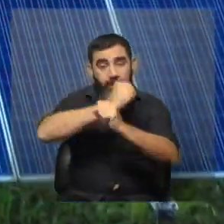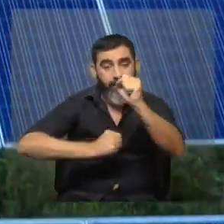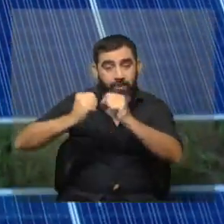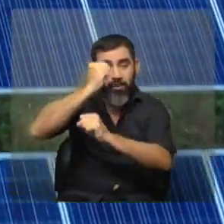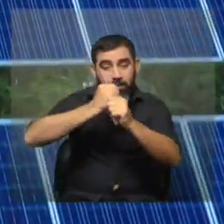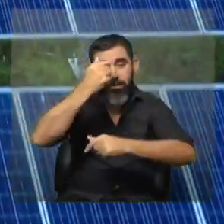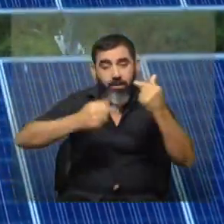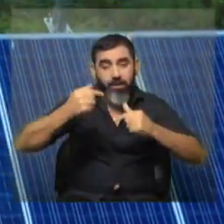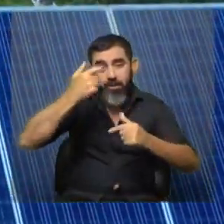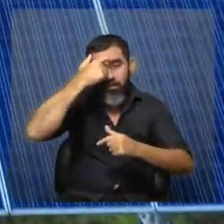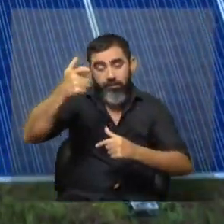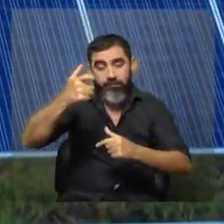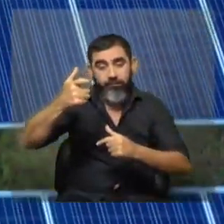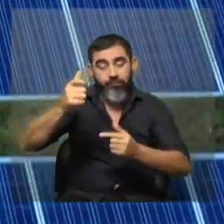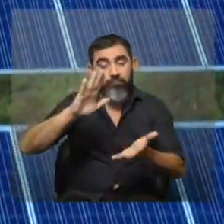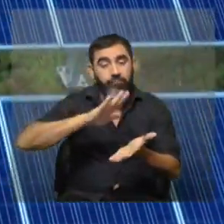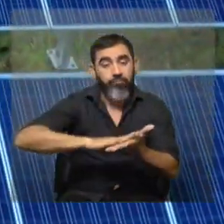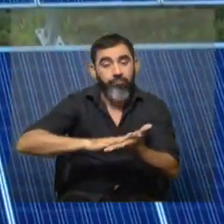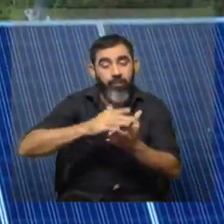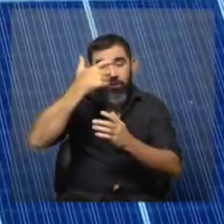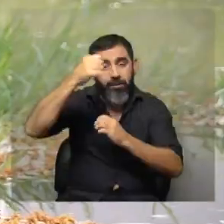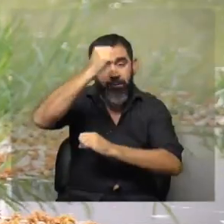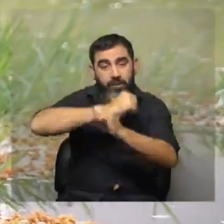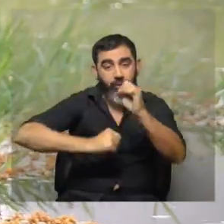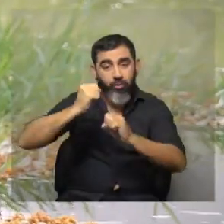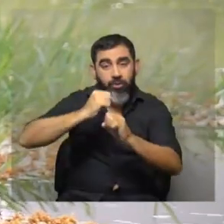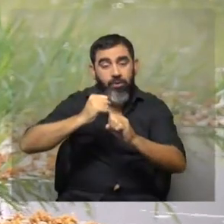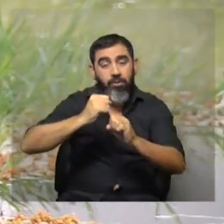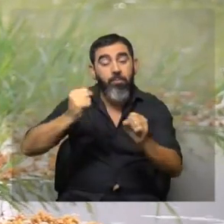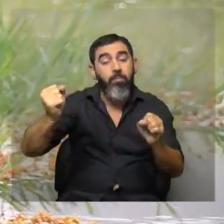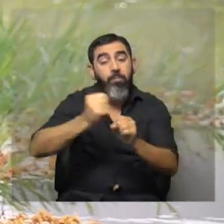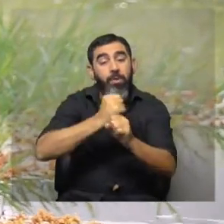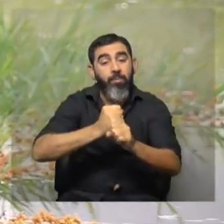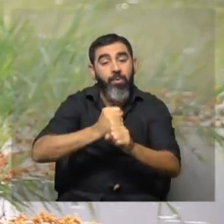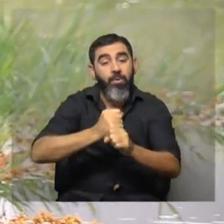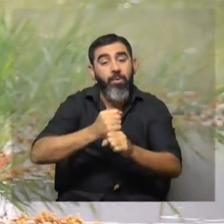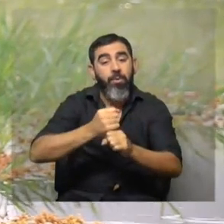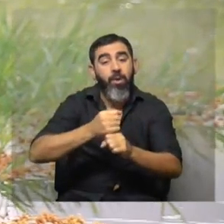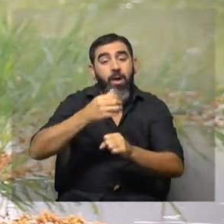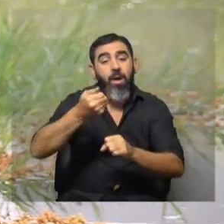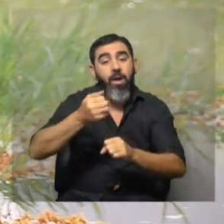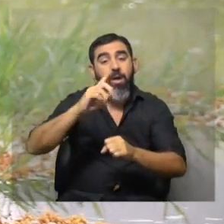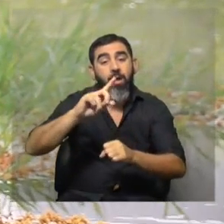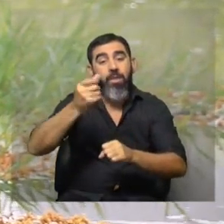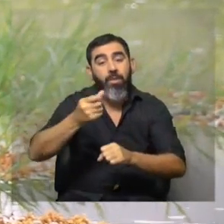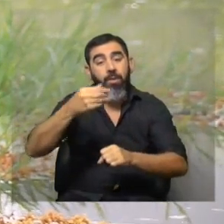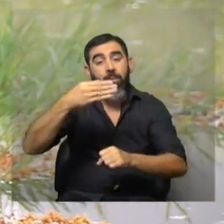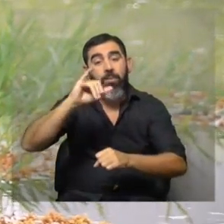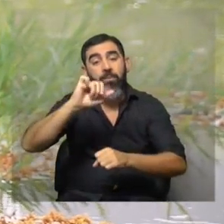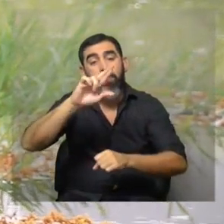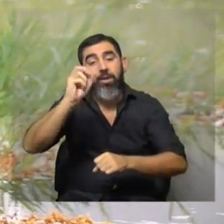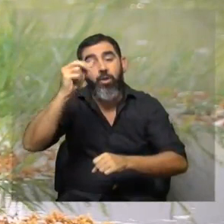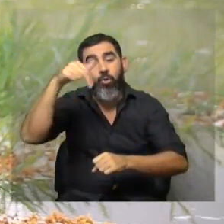otras disciplinas científicas relacionadas con la tecnología postulen al premio Ada Byron, que busca visibilizar la labor femenina